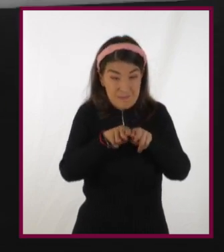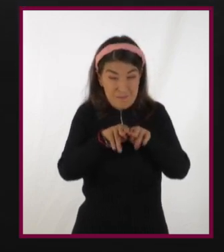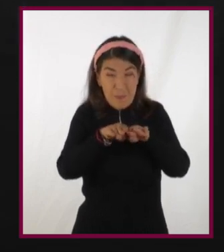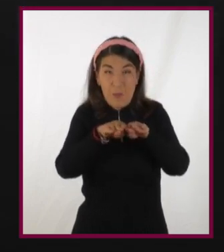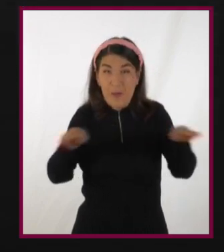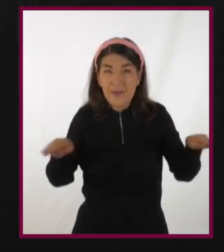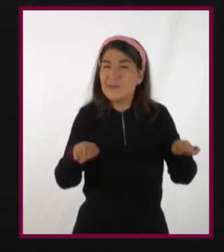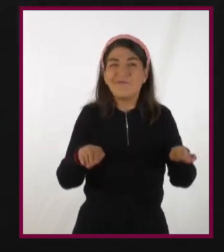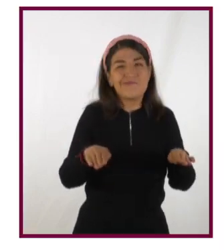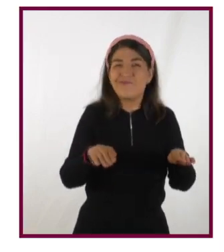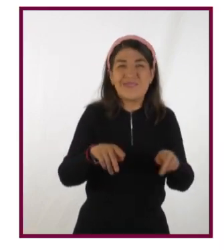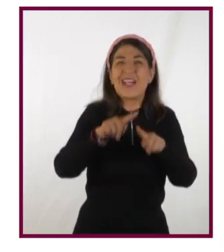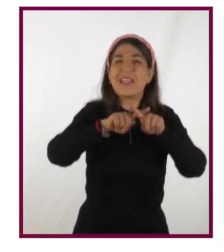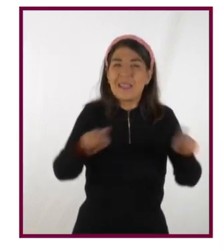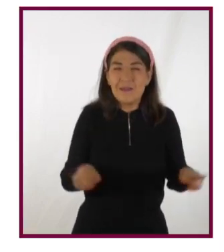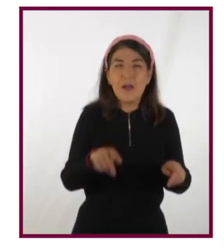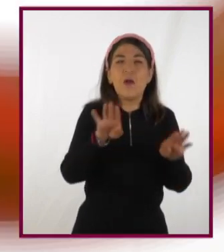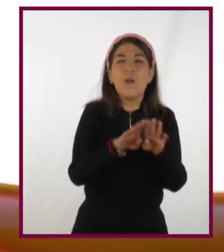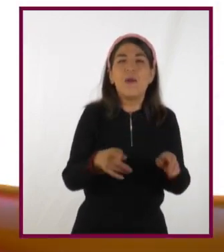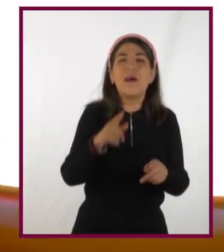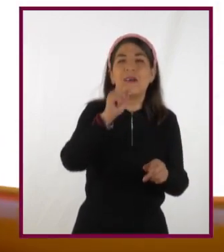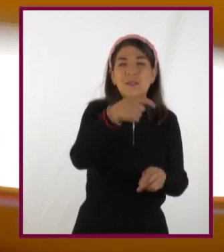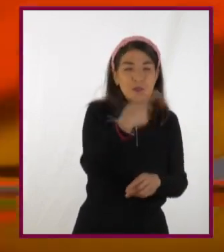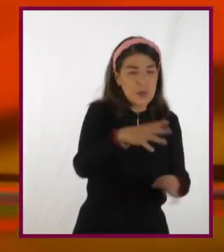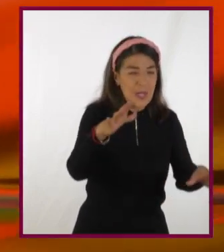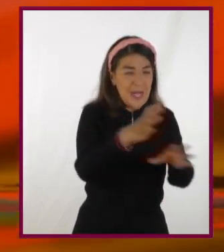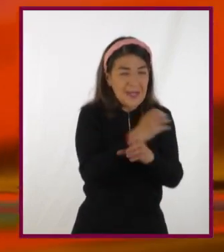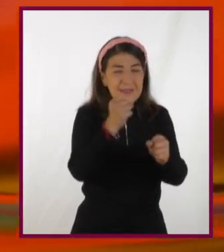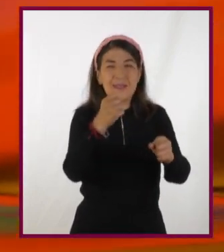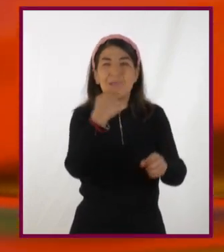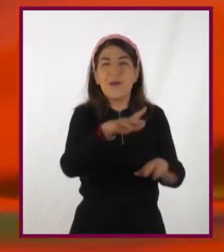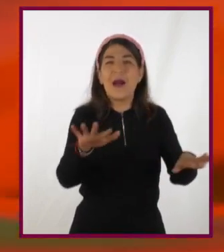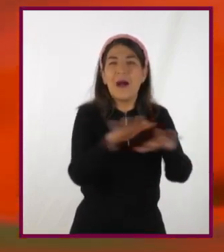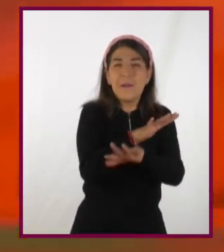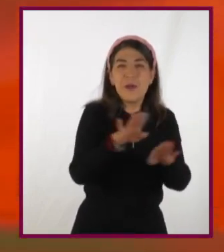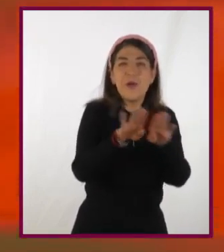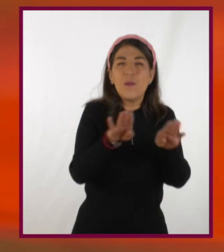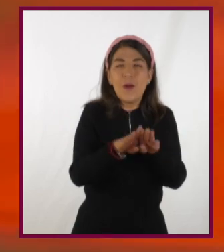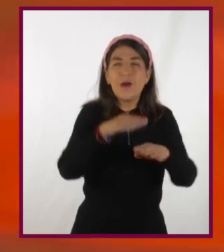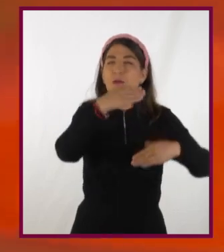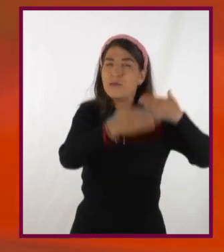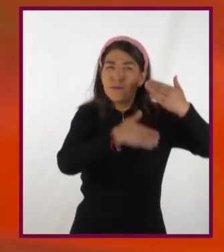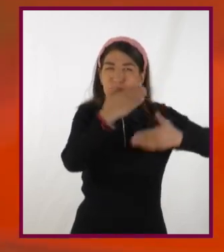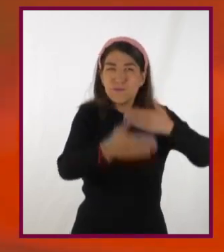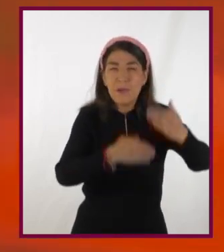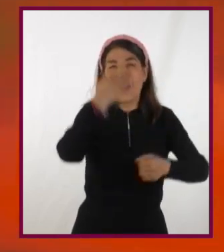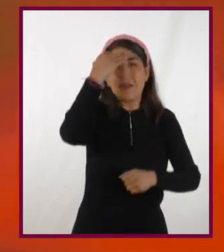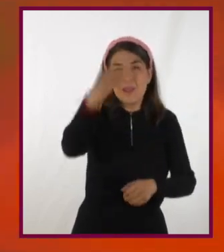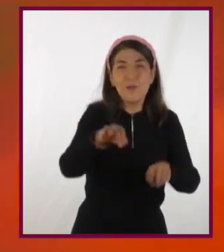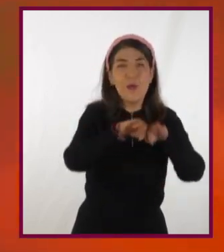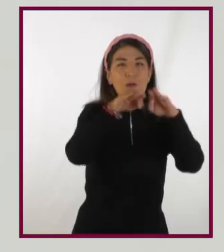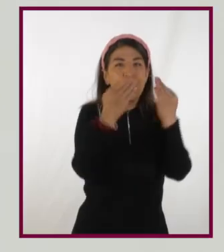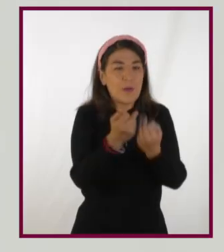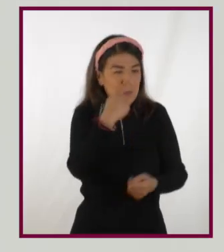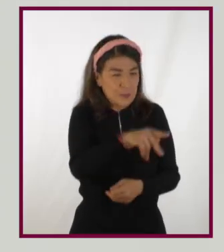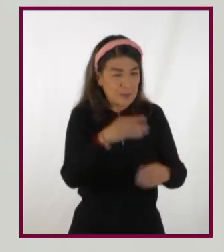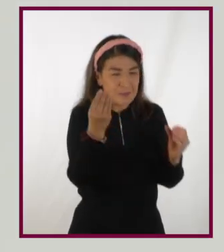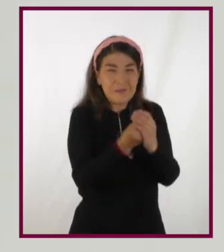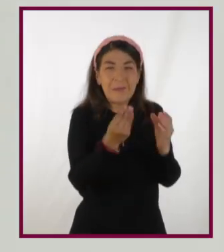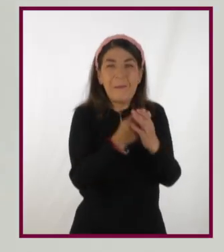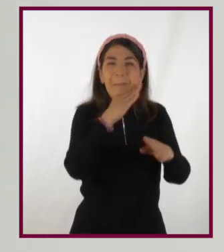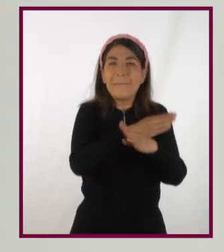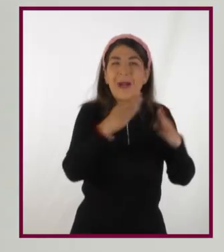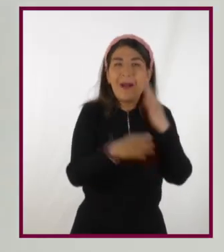linealmente proporcionales. ¿Okay? Siguen unas proporcionalidades no lineales y en muchos casos cambian con el tiempo. O sea, la forma en la que responde